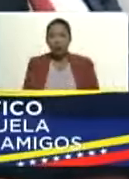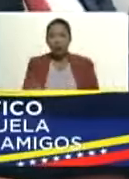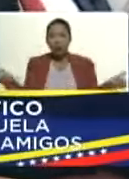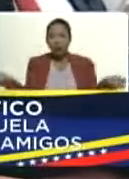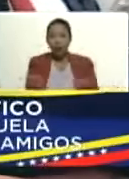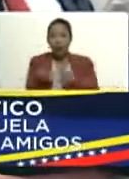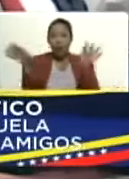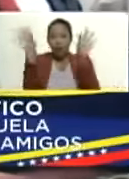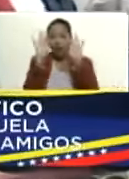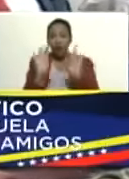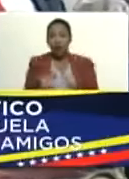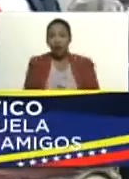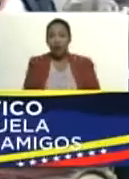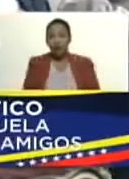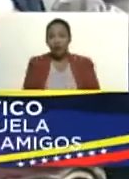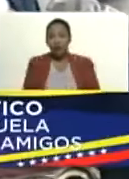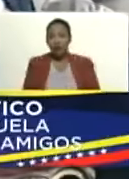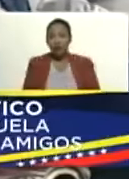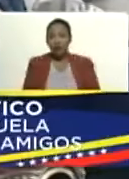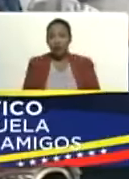Igualmente,